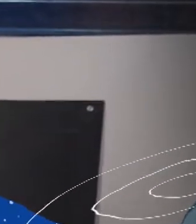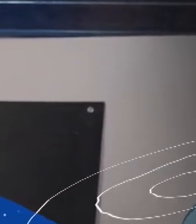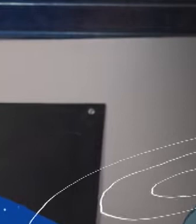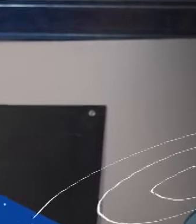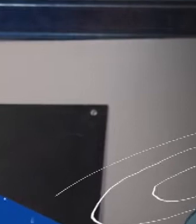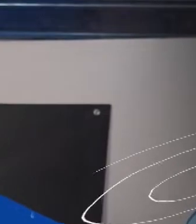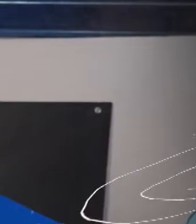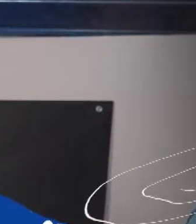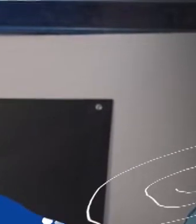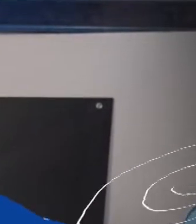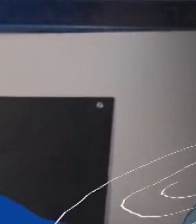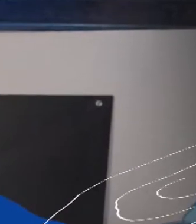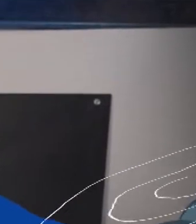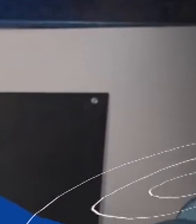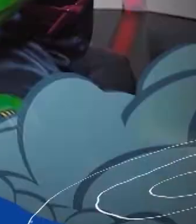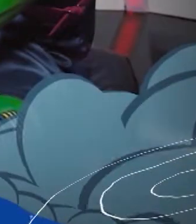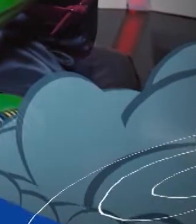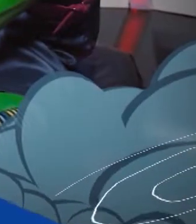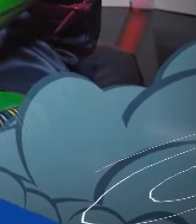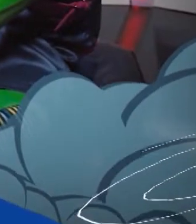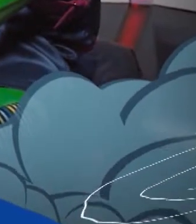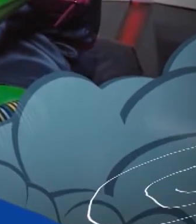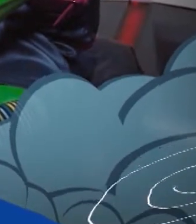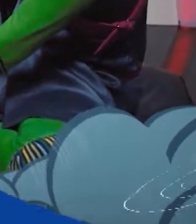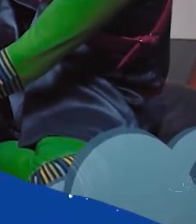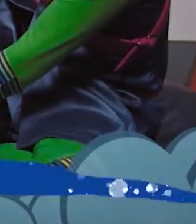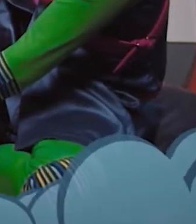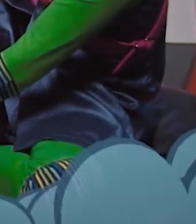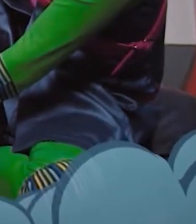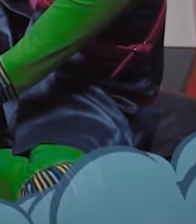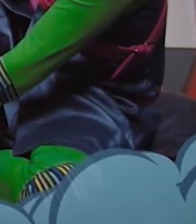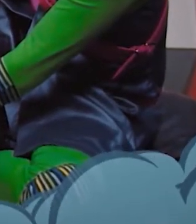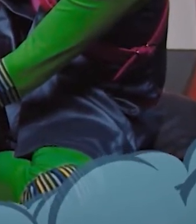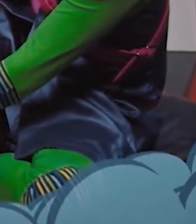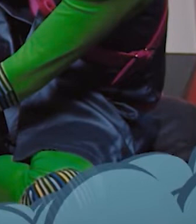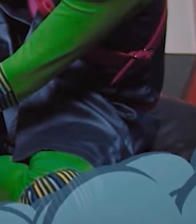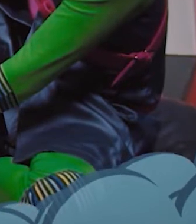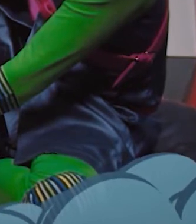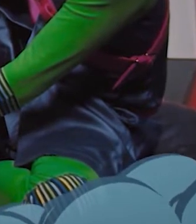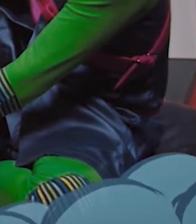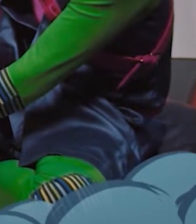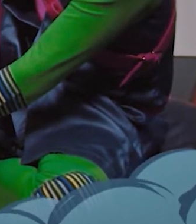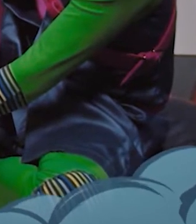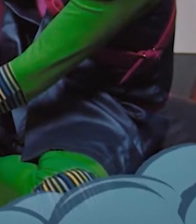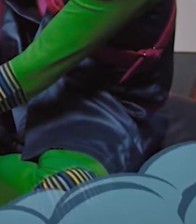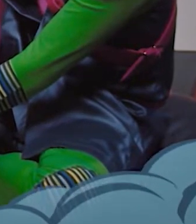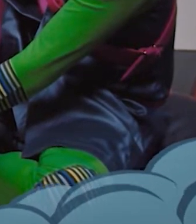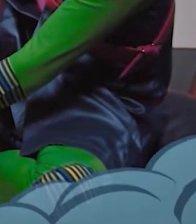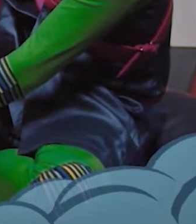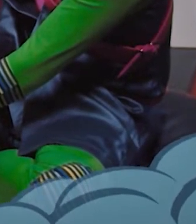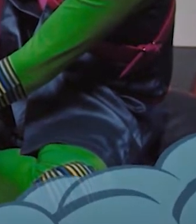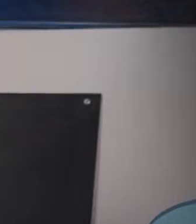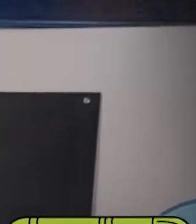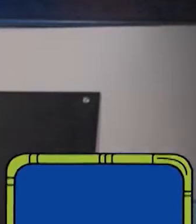bajo la luna fiel, muy listo hay que ser para no caer al